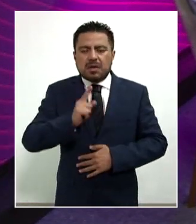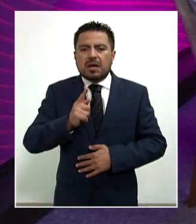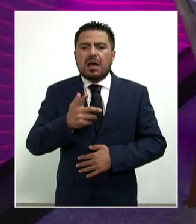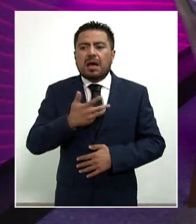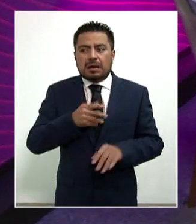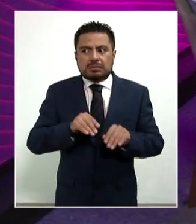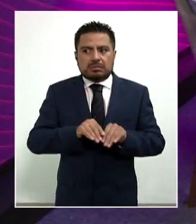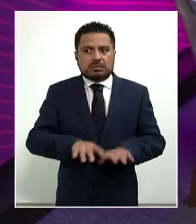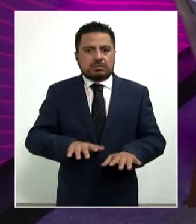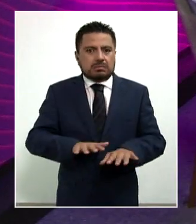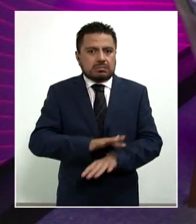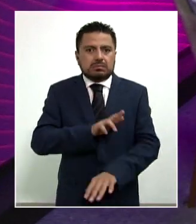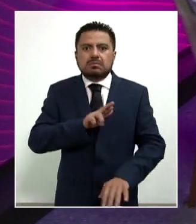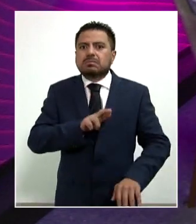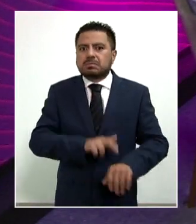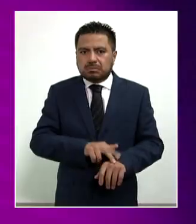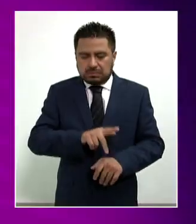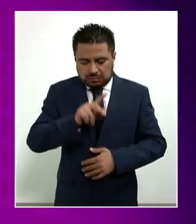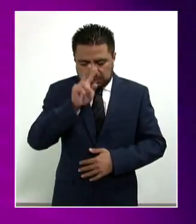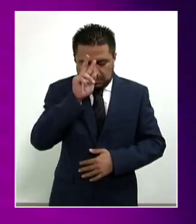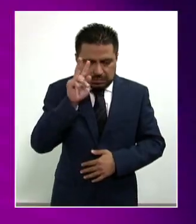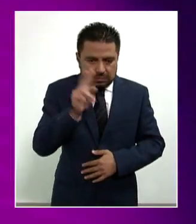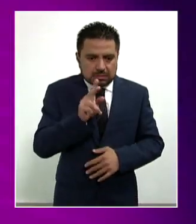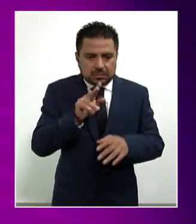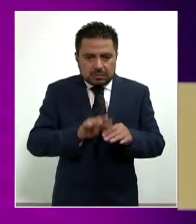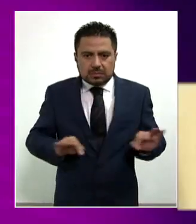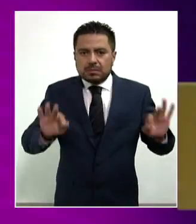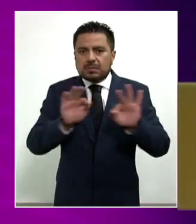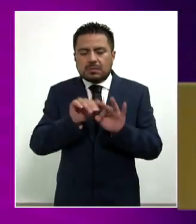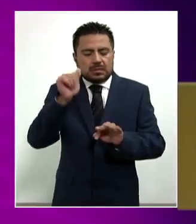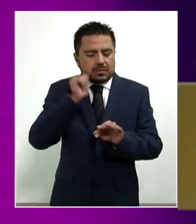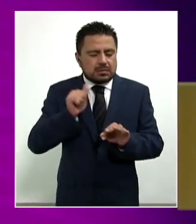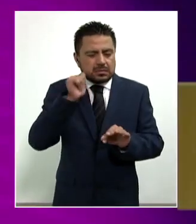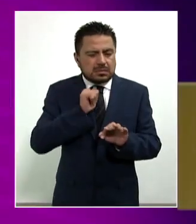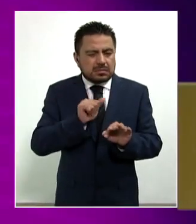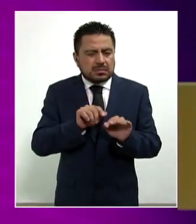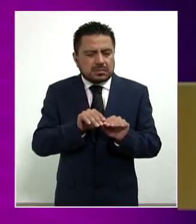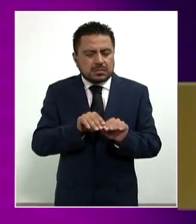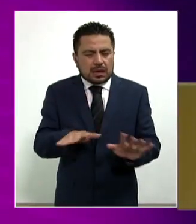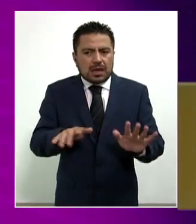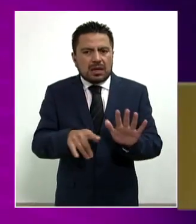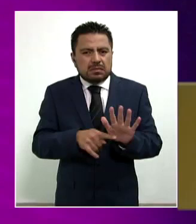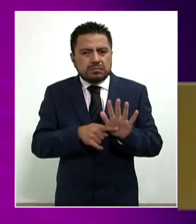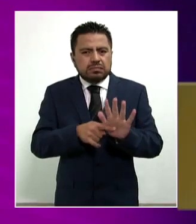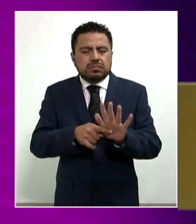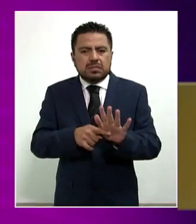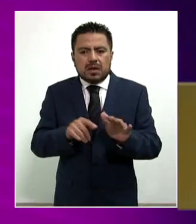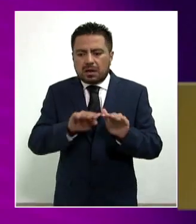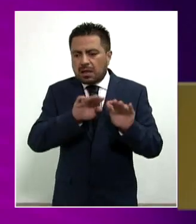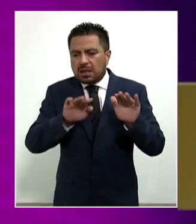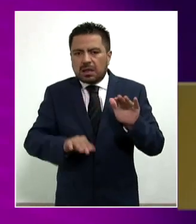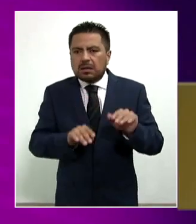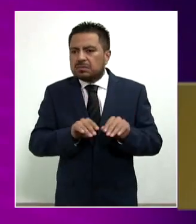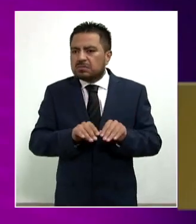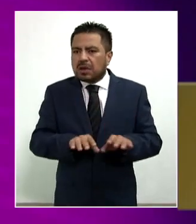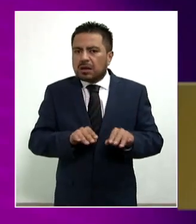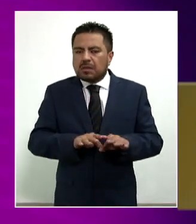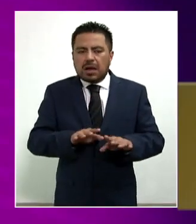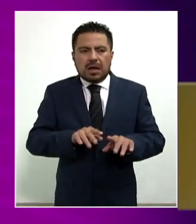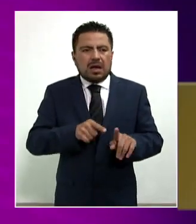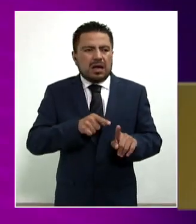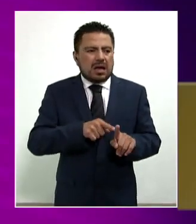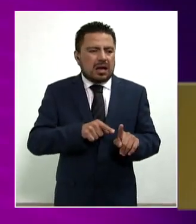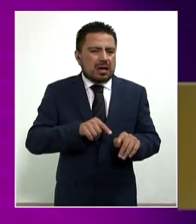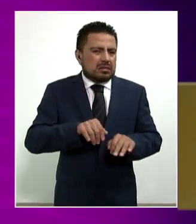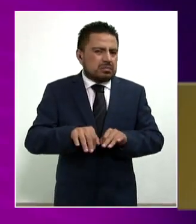un impacto enorme y es muy importante siempre resaltar que la desigual distribución de las cargas